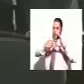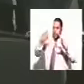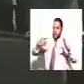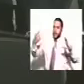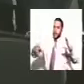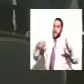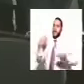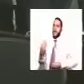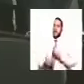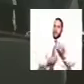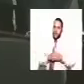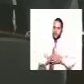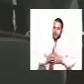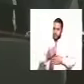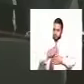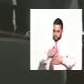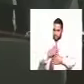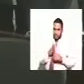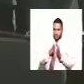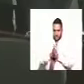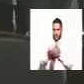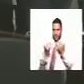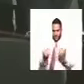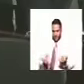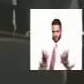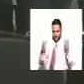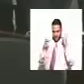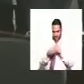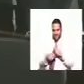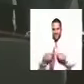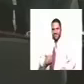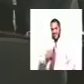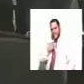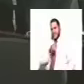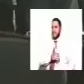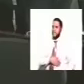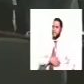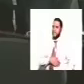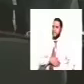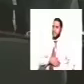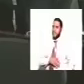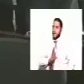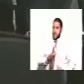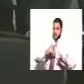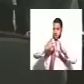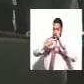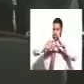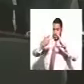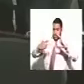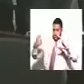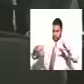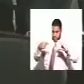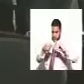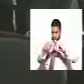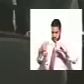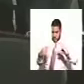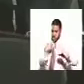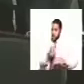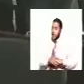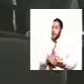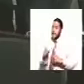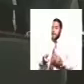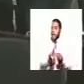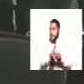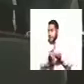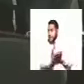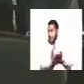Constitucional y mis palabras frescas de esta noche. Yo no dije que la Corte Constitucional había exigido la